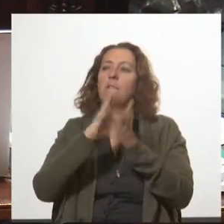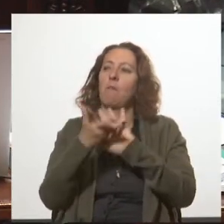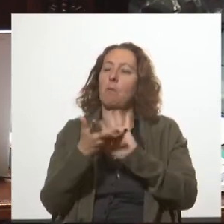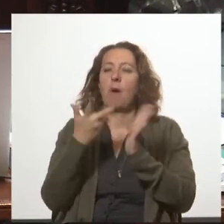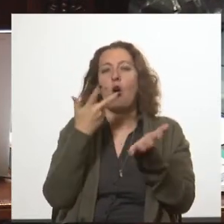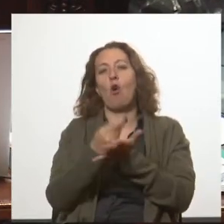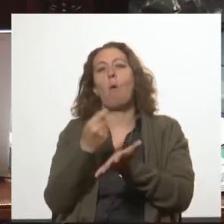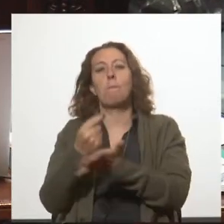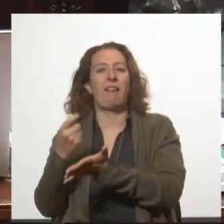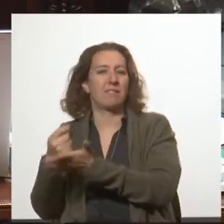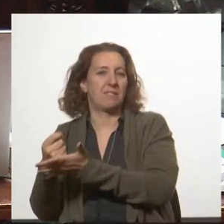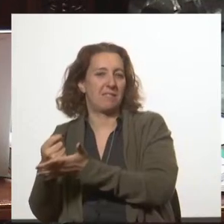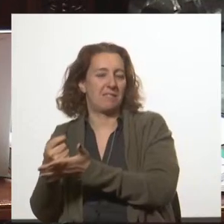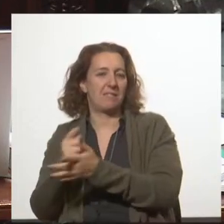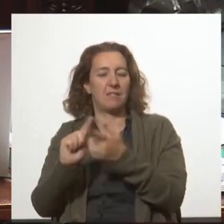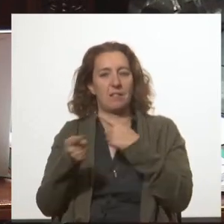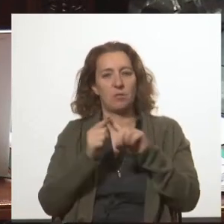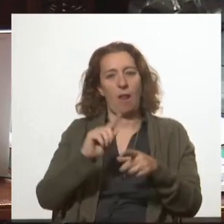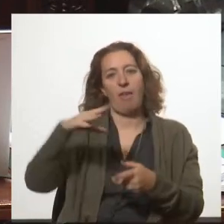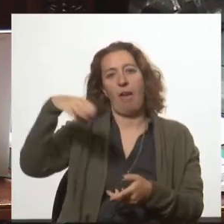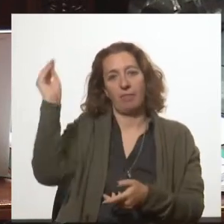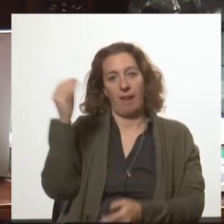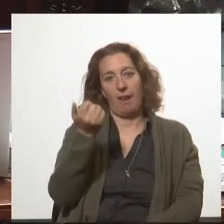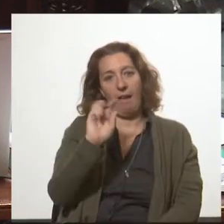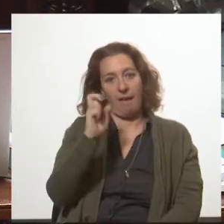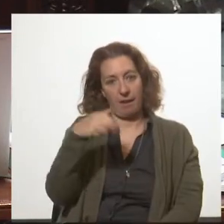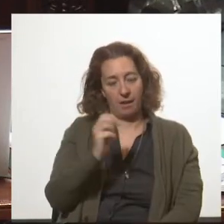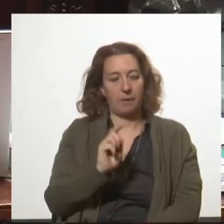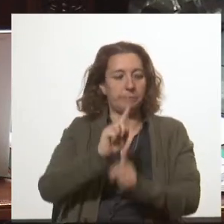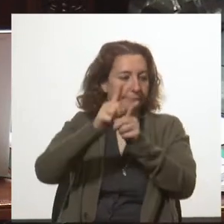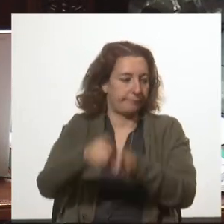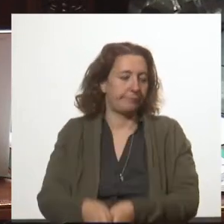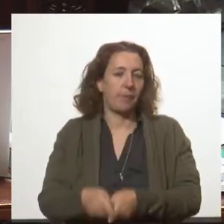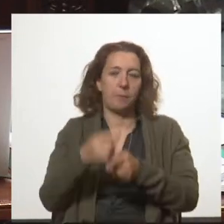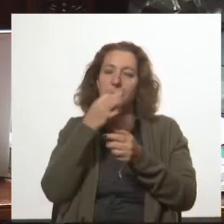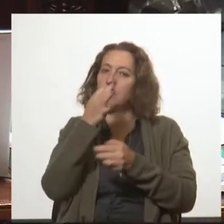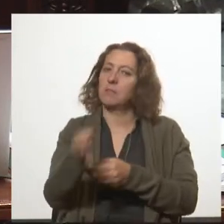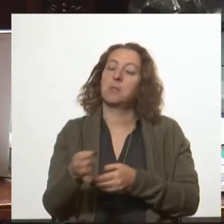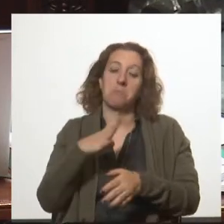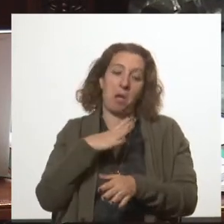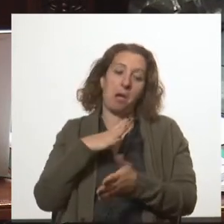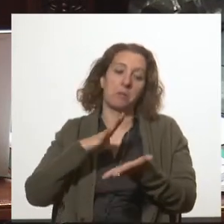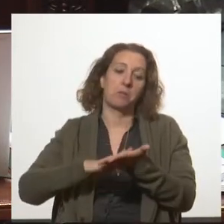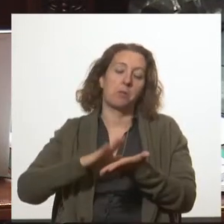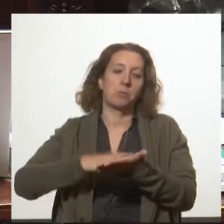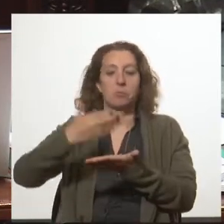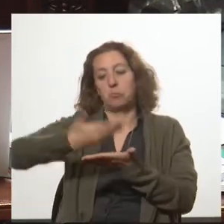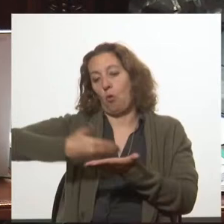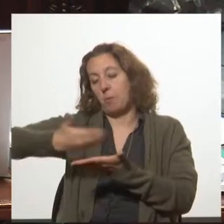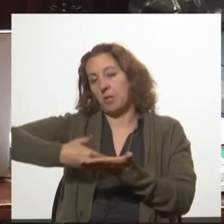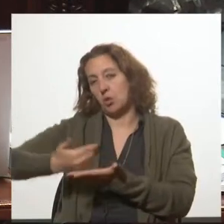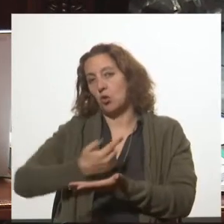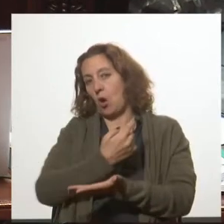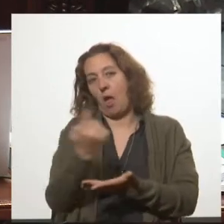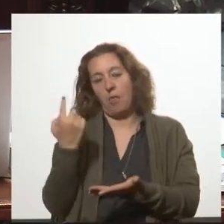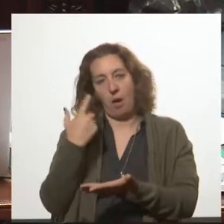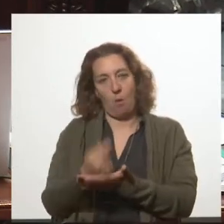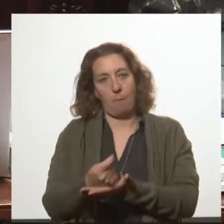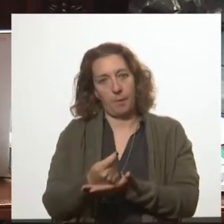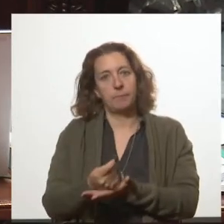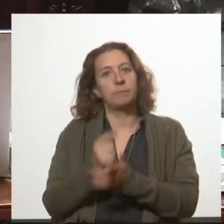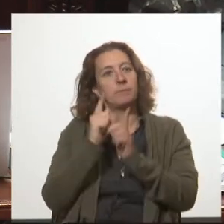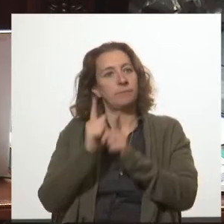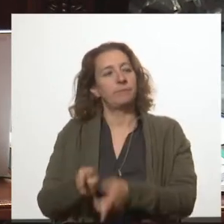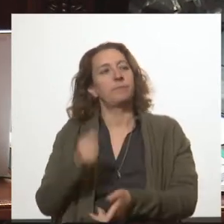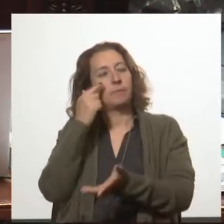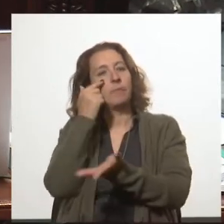delante de la arena así como corroborar que se encuentra disponible la documentación respaldatoria de cada compra y además advierte en la